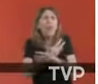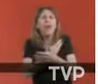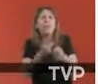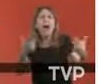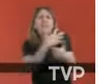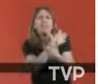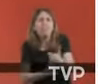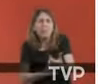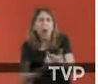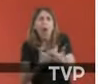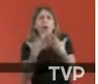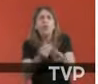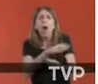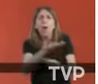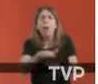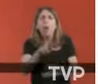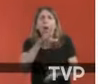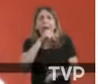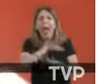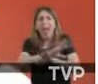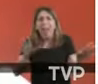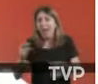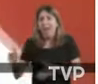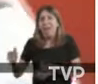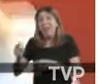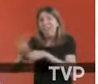beneficio al pueblo argentino. Es una deuda